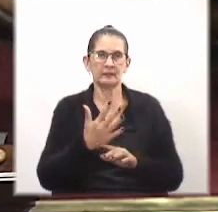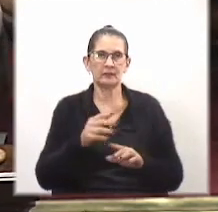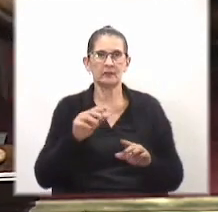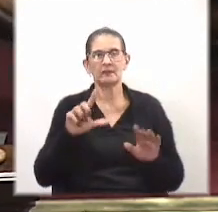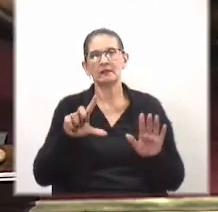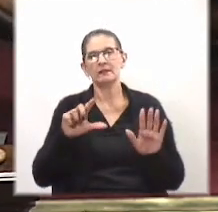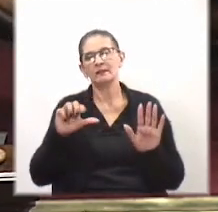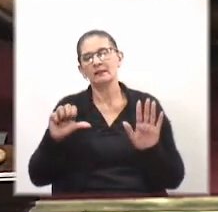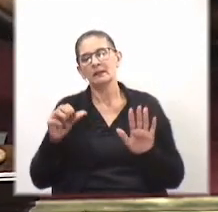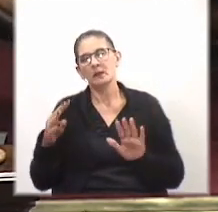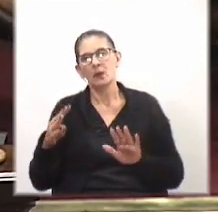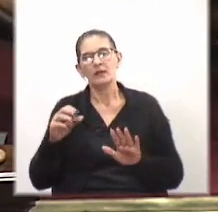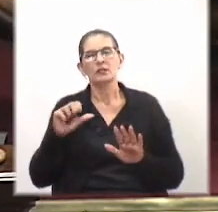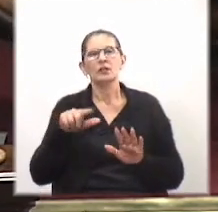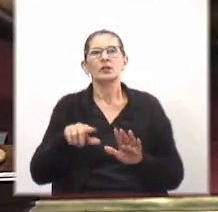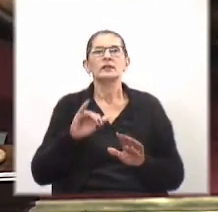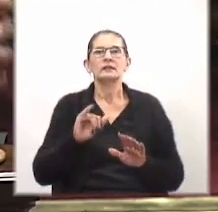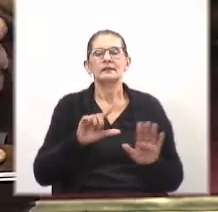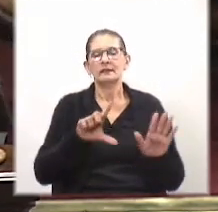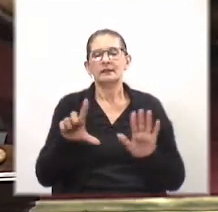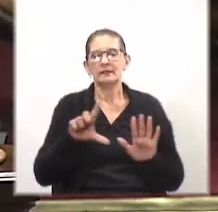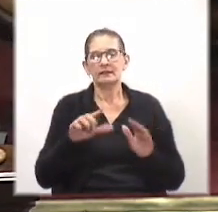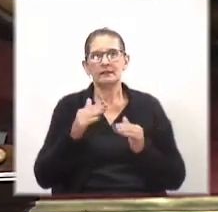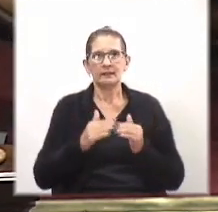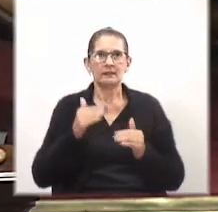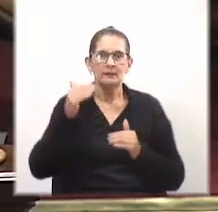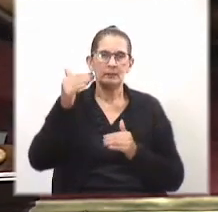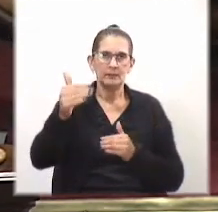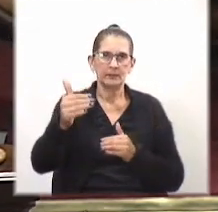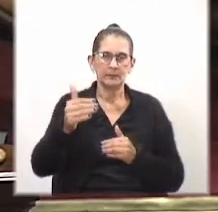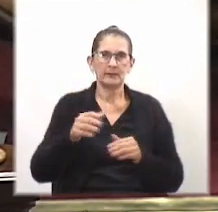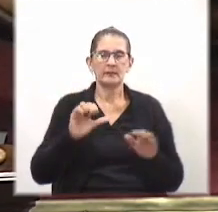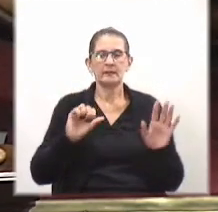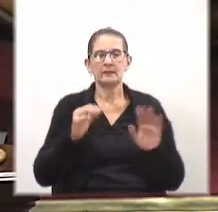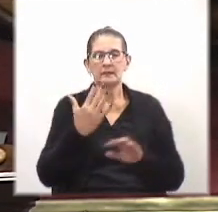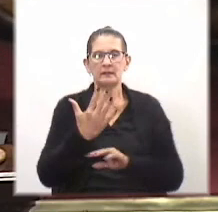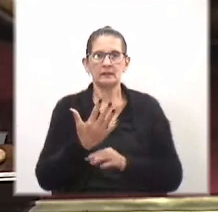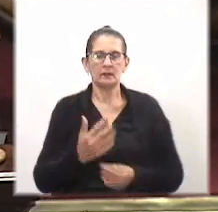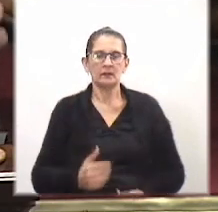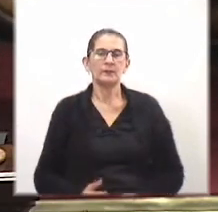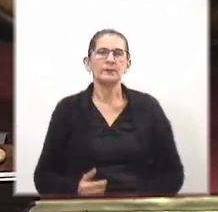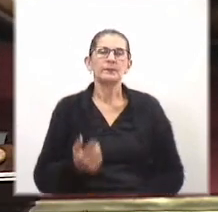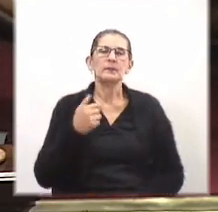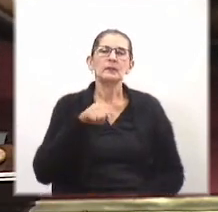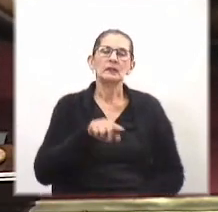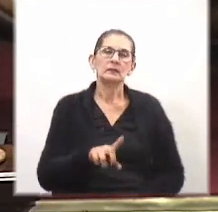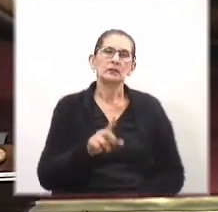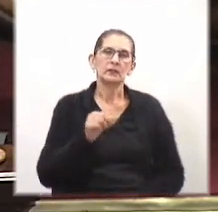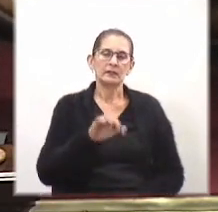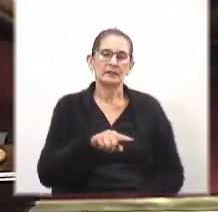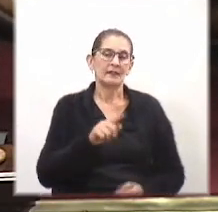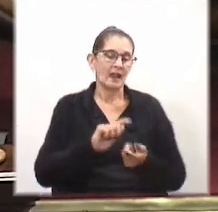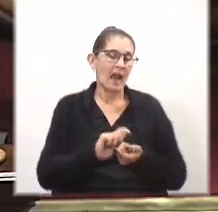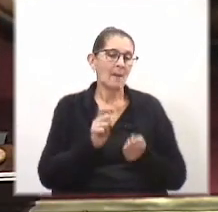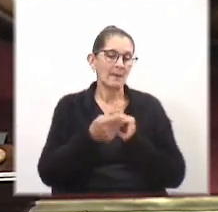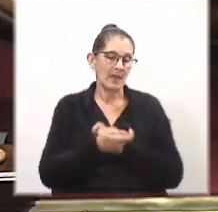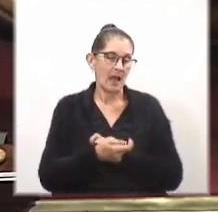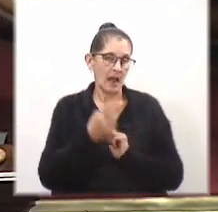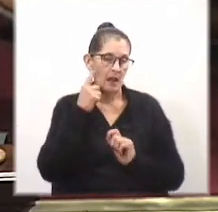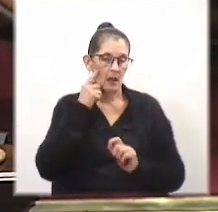76, 64 años y 77 en adelante con 65 años. Cambia el concepto de la tasa de